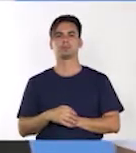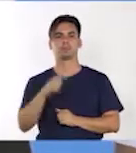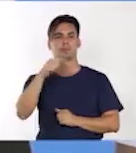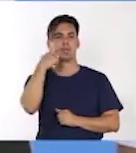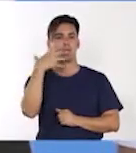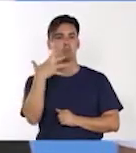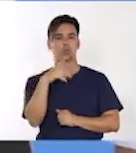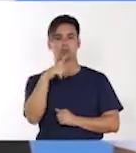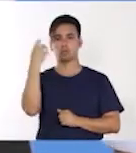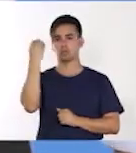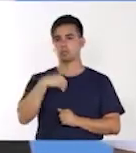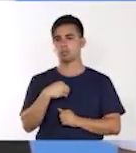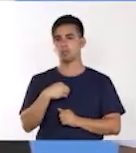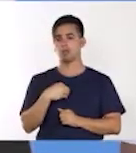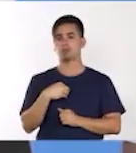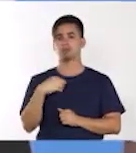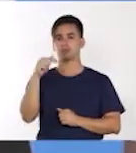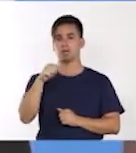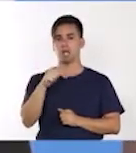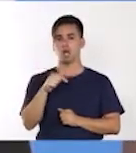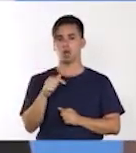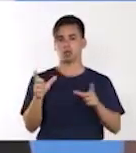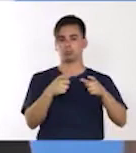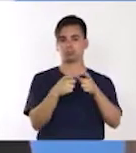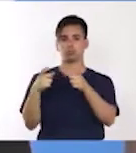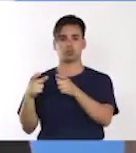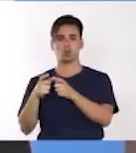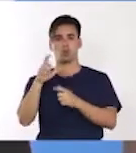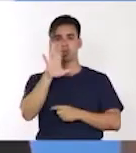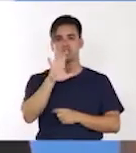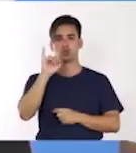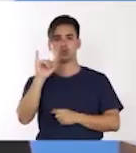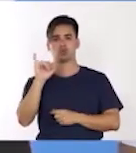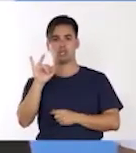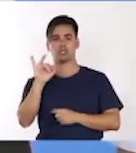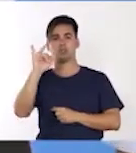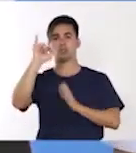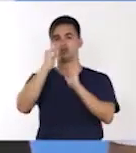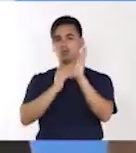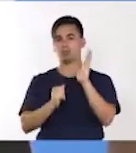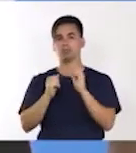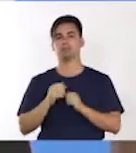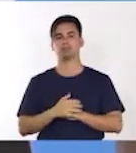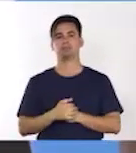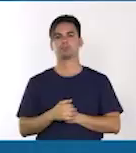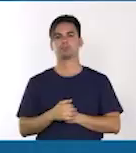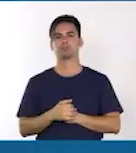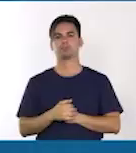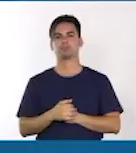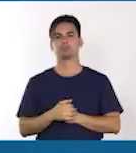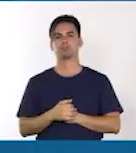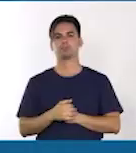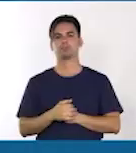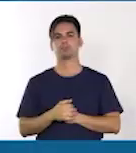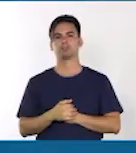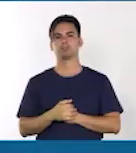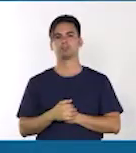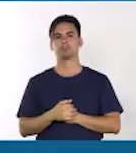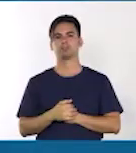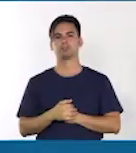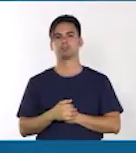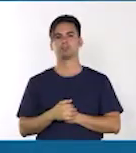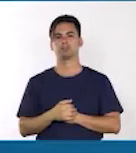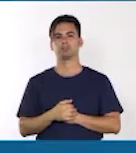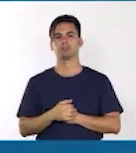aspecto, vamos a trabajar primero con quinto y séptimo semestre. Para los semestres de